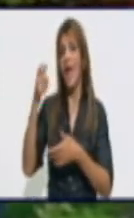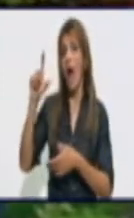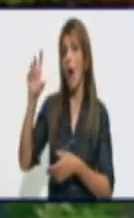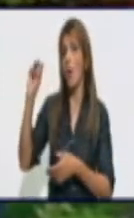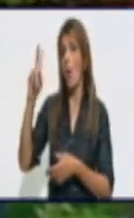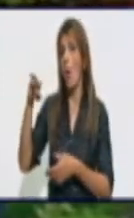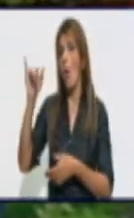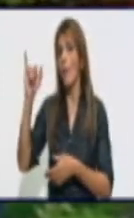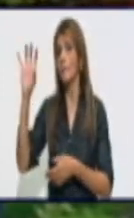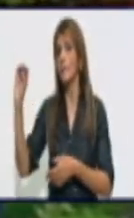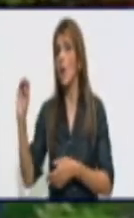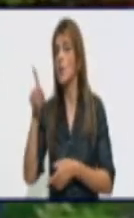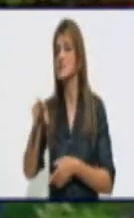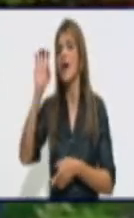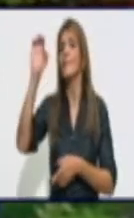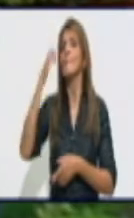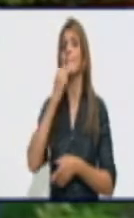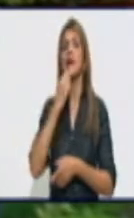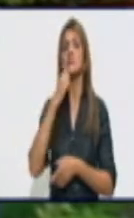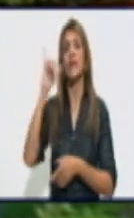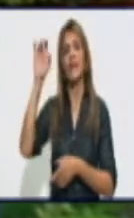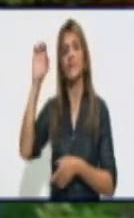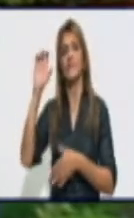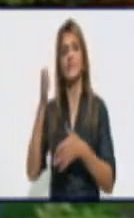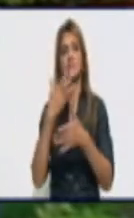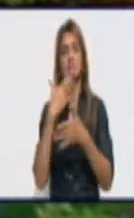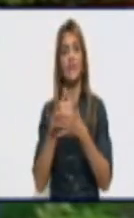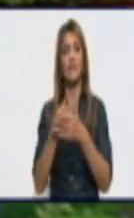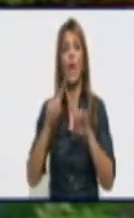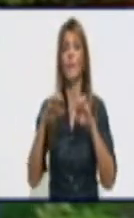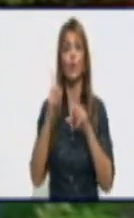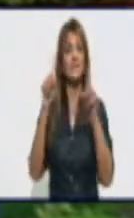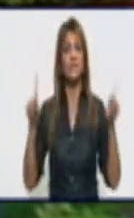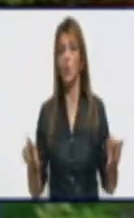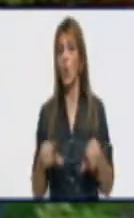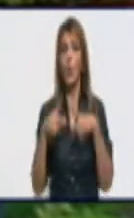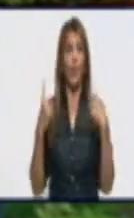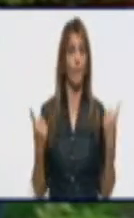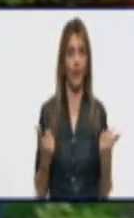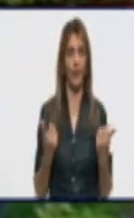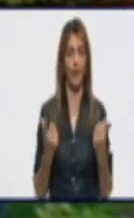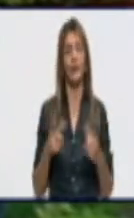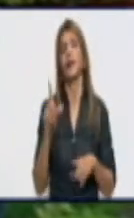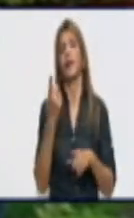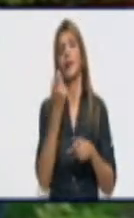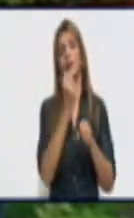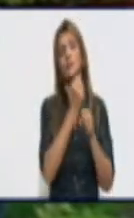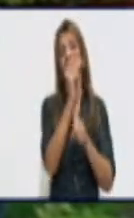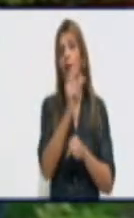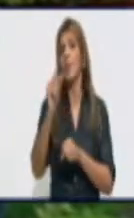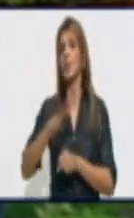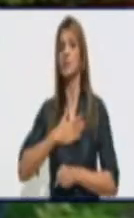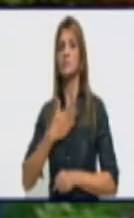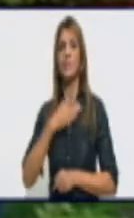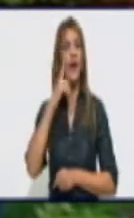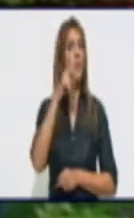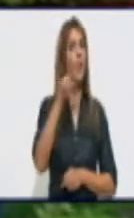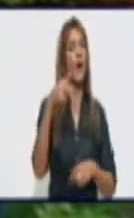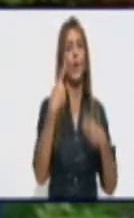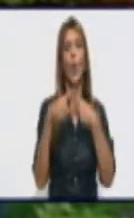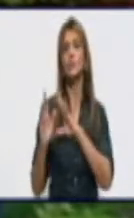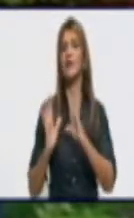no cumple con el productor va a buscar otra manera de comercialización. Exacto. Problemas que hoy están sobre la